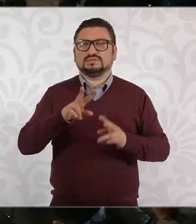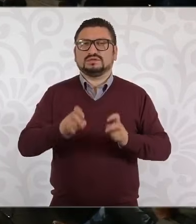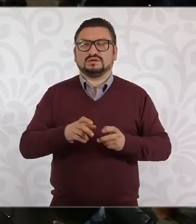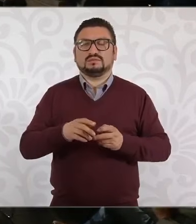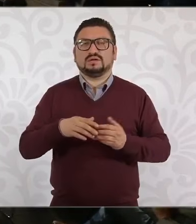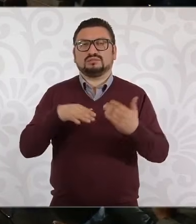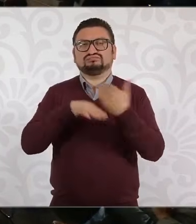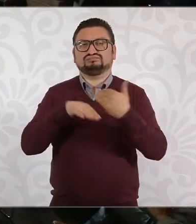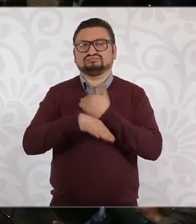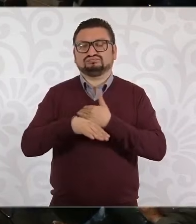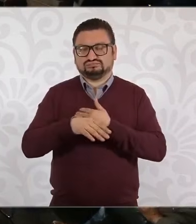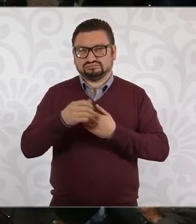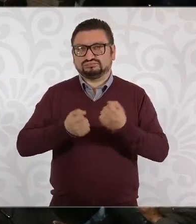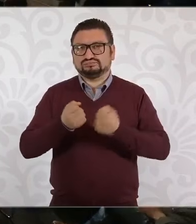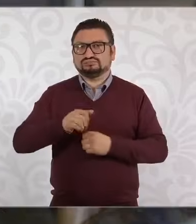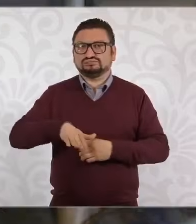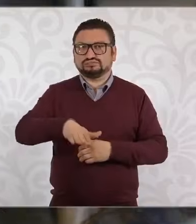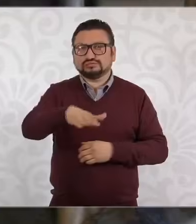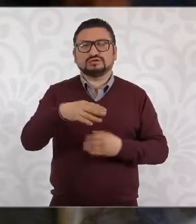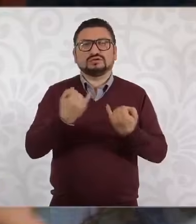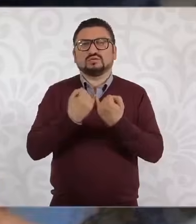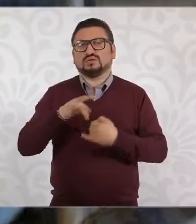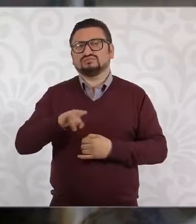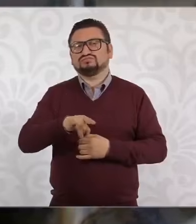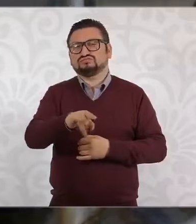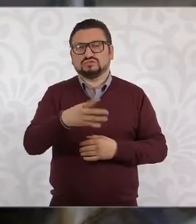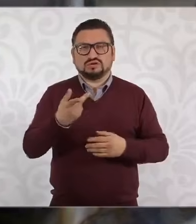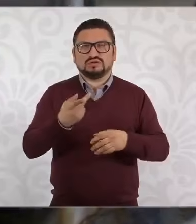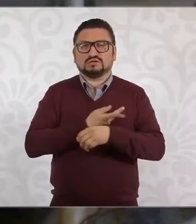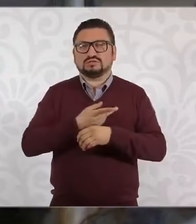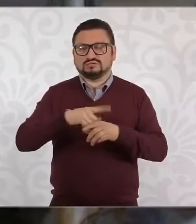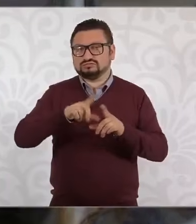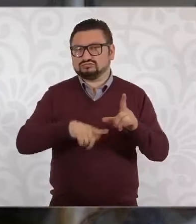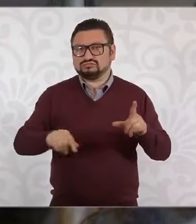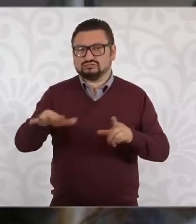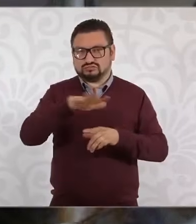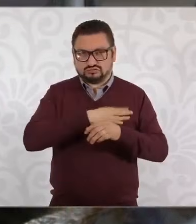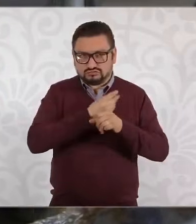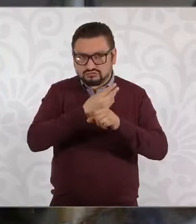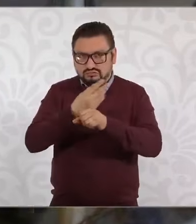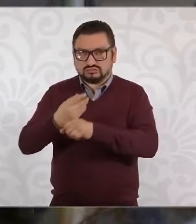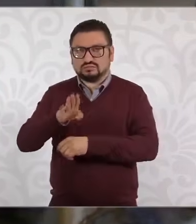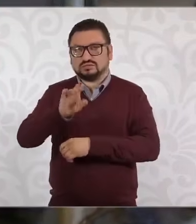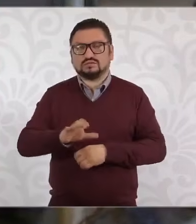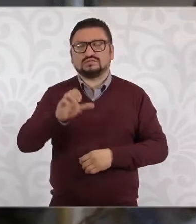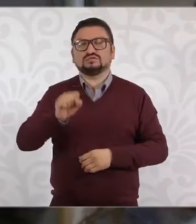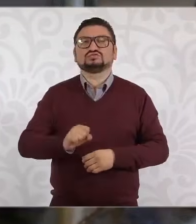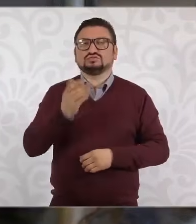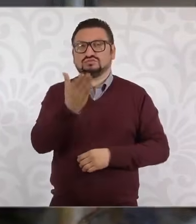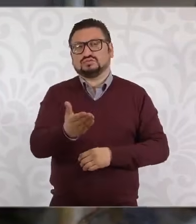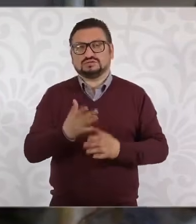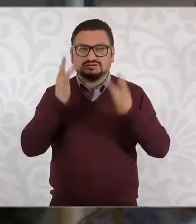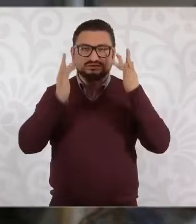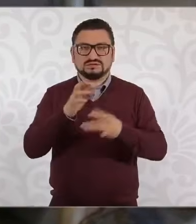carreteras también, Presidenta, que se va a llevar en toda la República, le pide a la gente de Baja California Sur, principalmente de